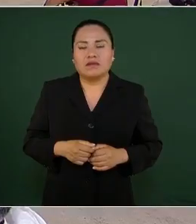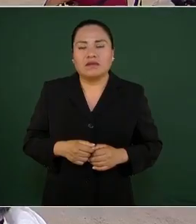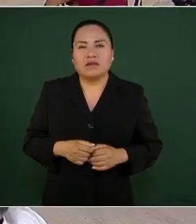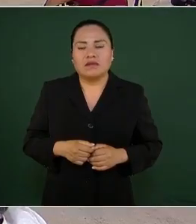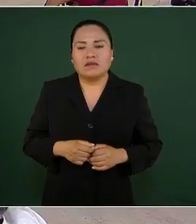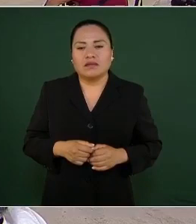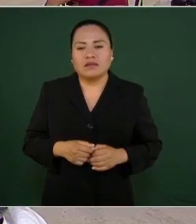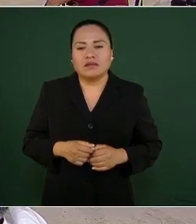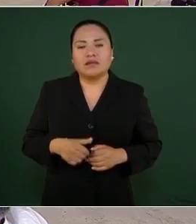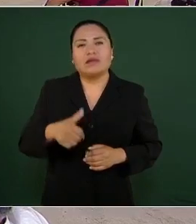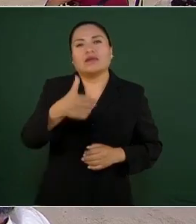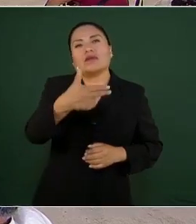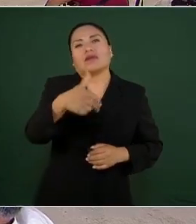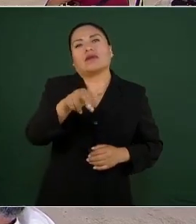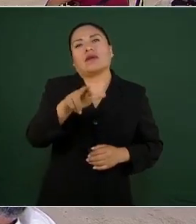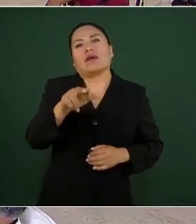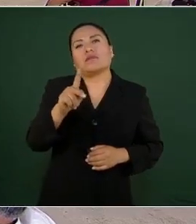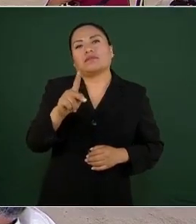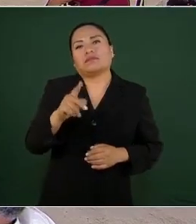Harp,